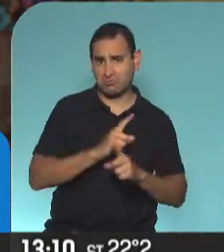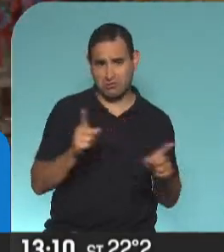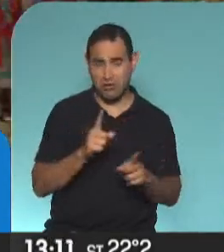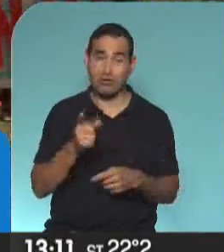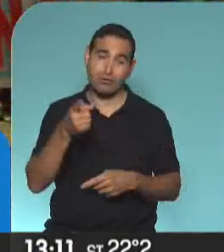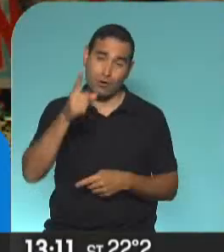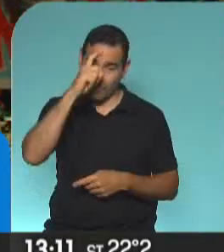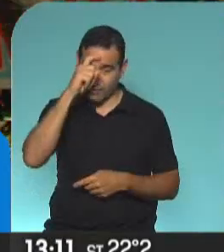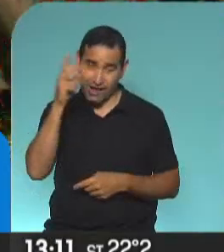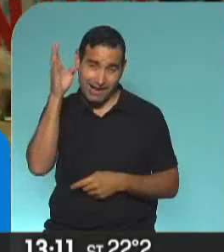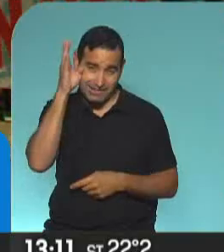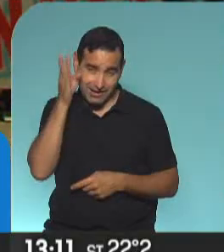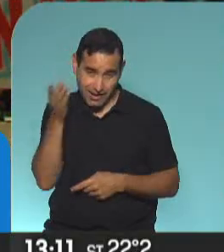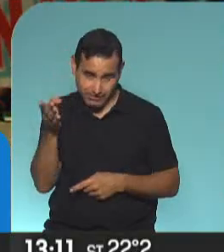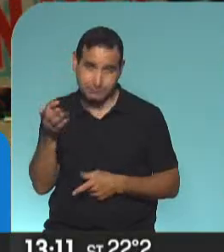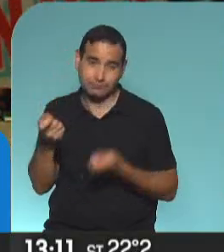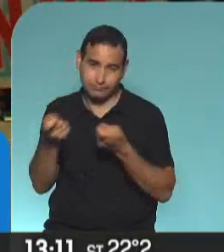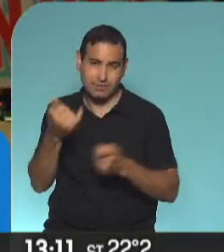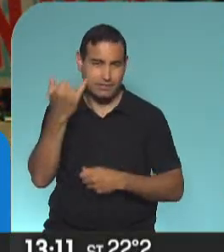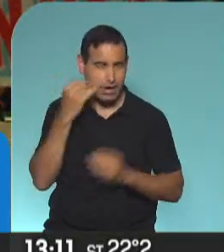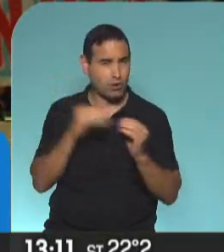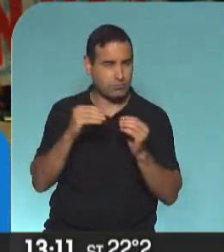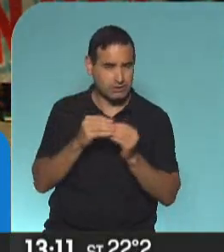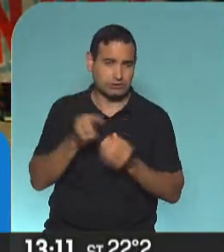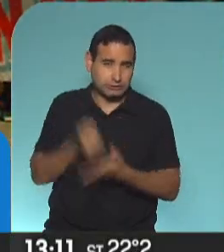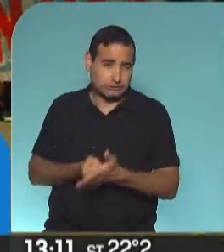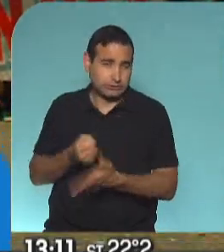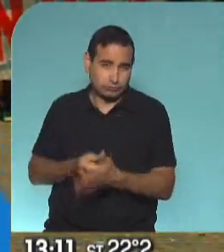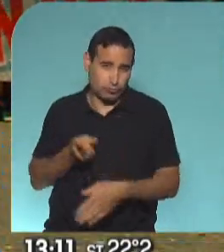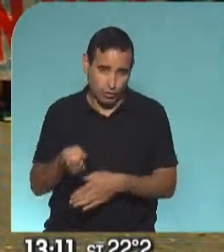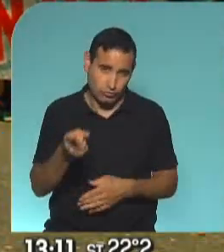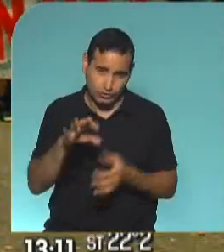italiano, donde compañeros lo venían combatiendo desde hace tiempo en la Bordosanidad.